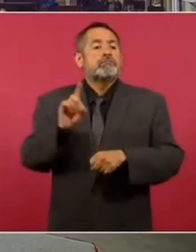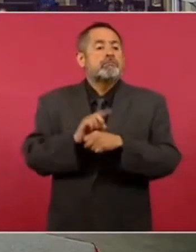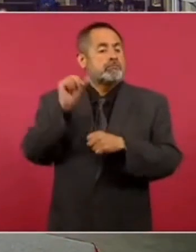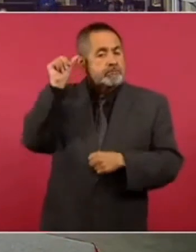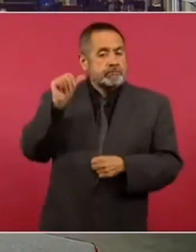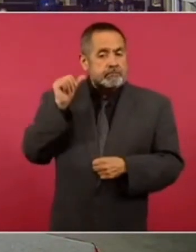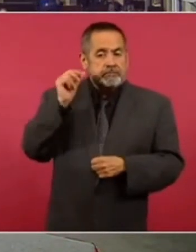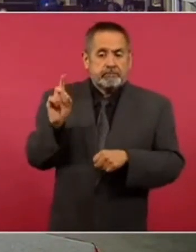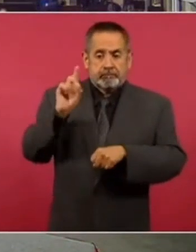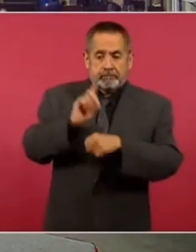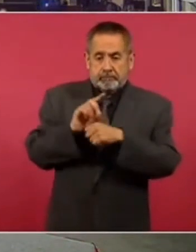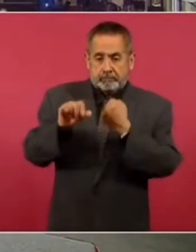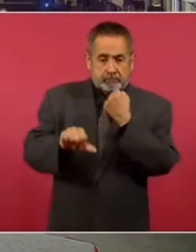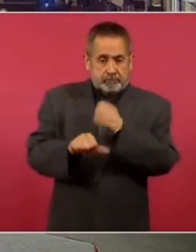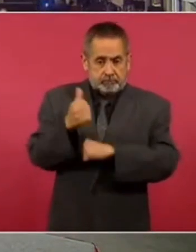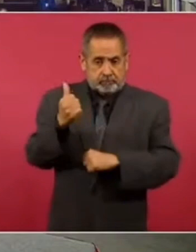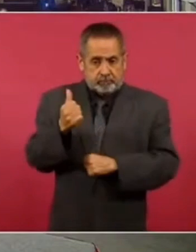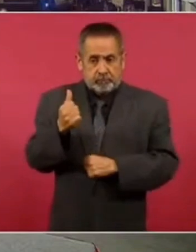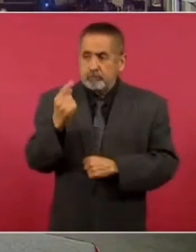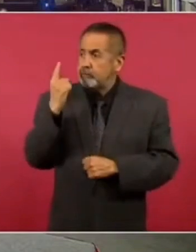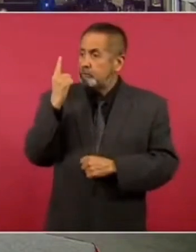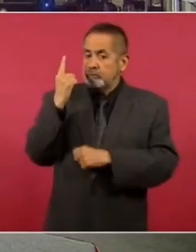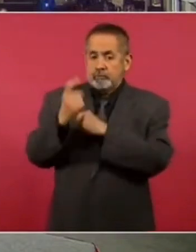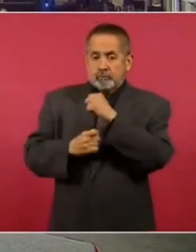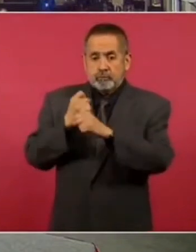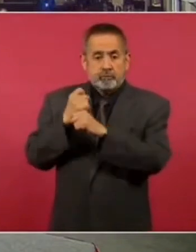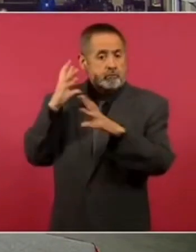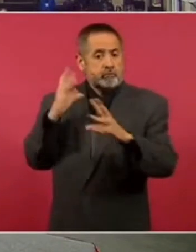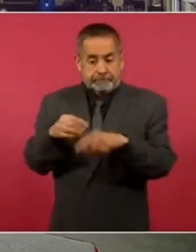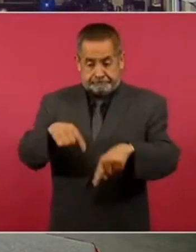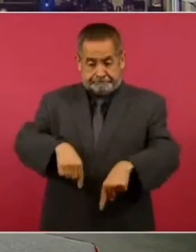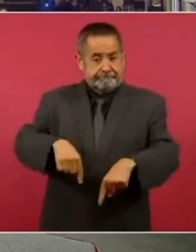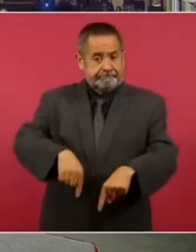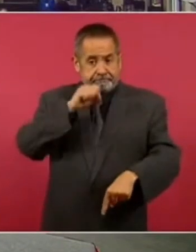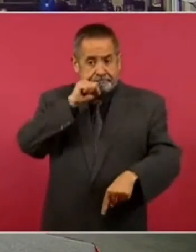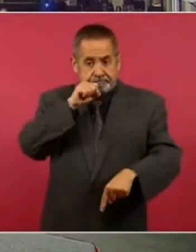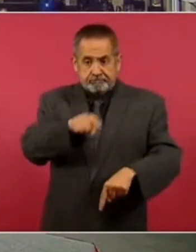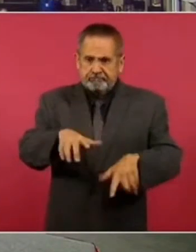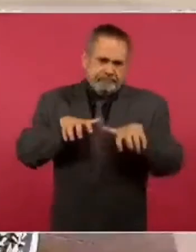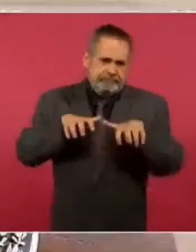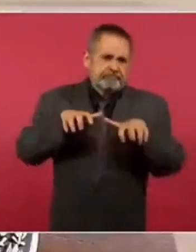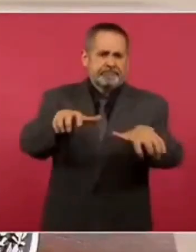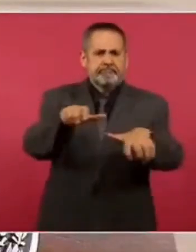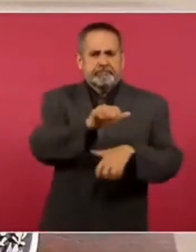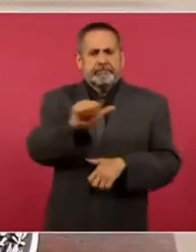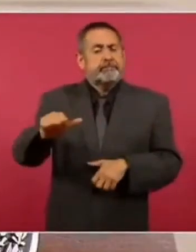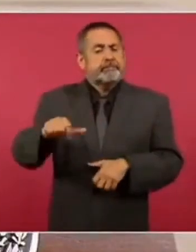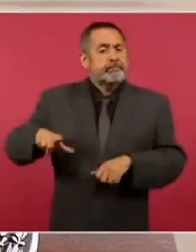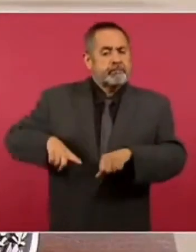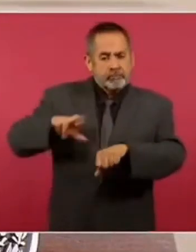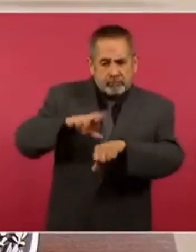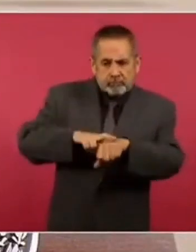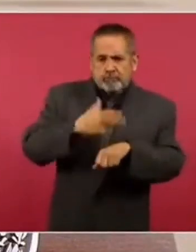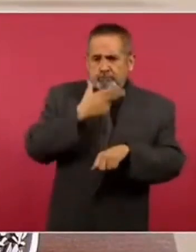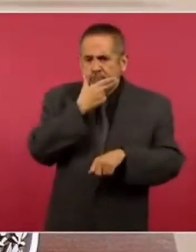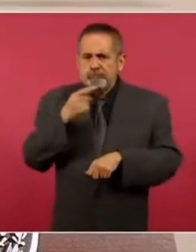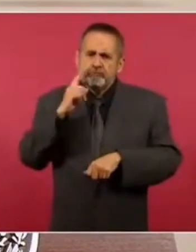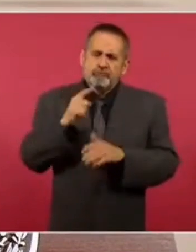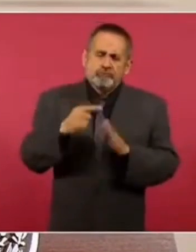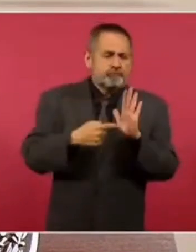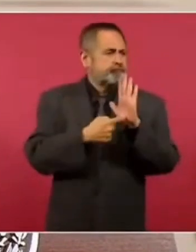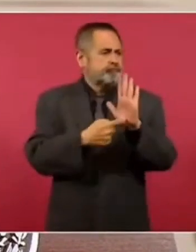se está cumpliendo un año ya que en este mismo salón tesorería a todos los gobernadores y gobernadoras del país se les